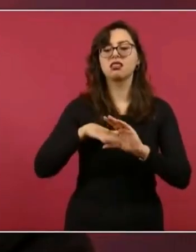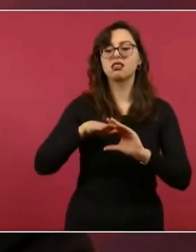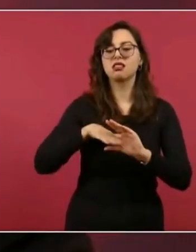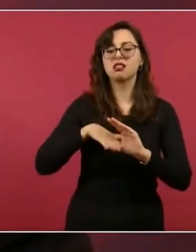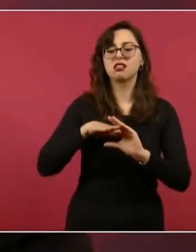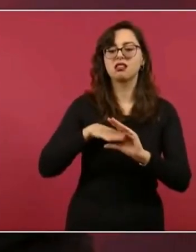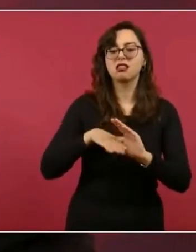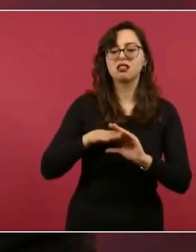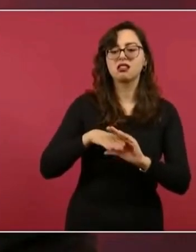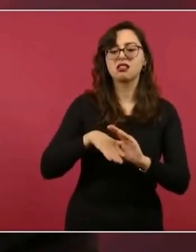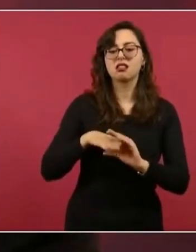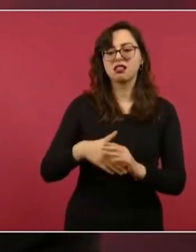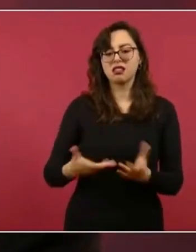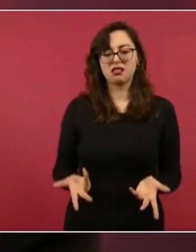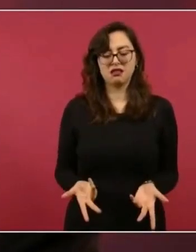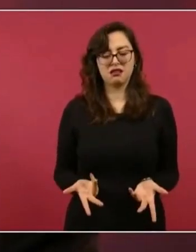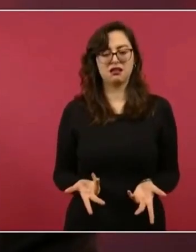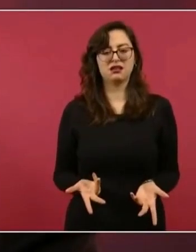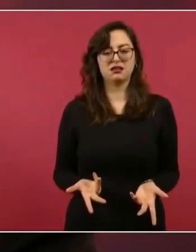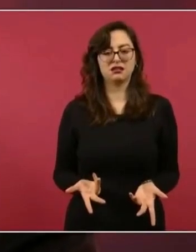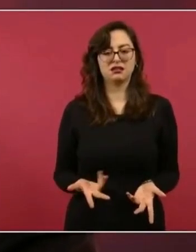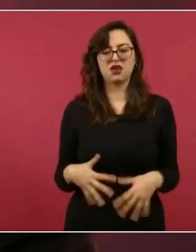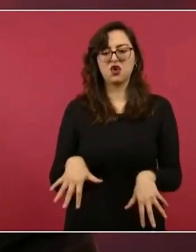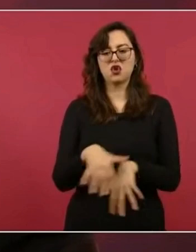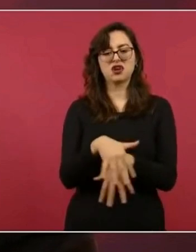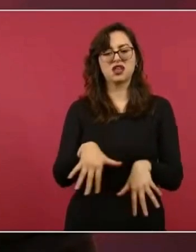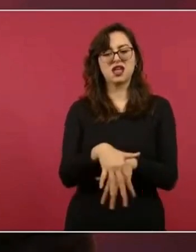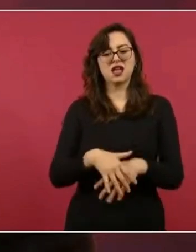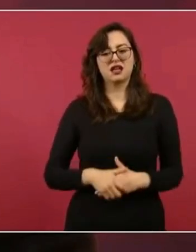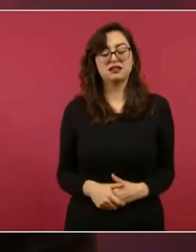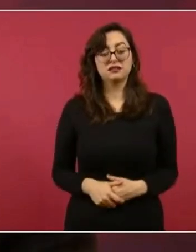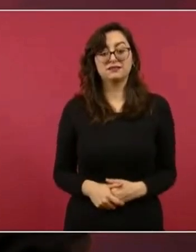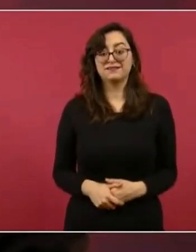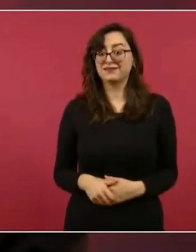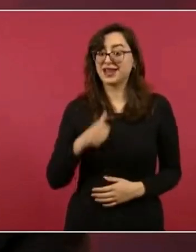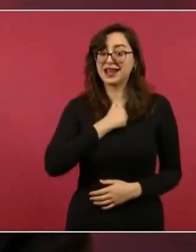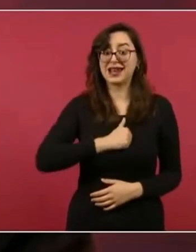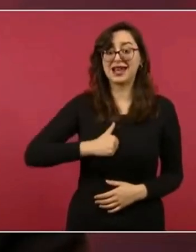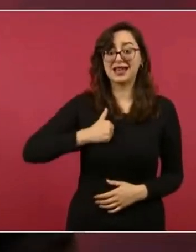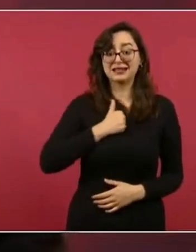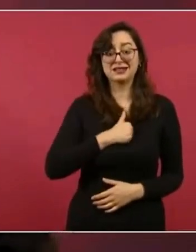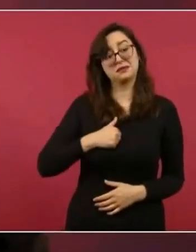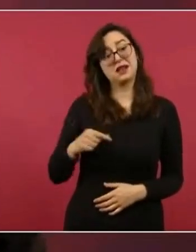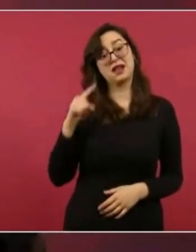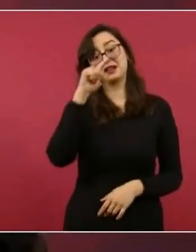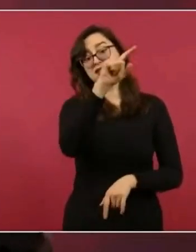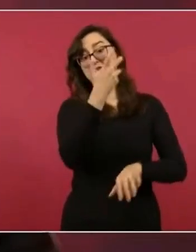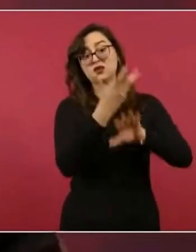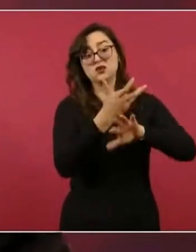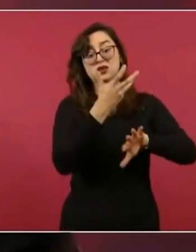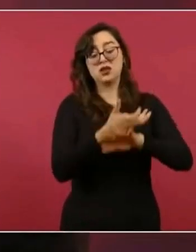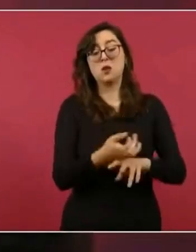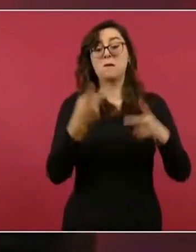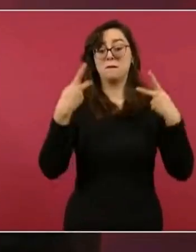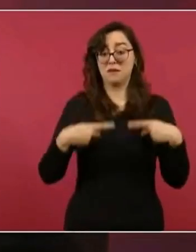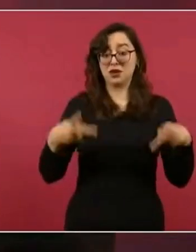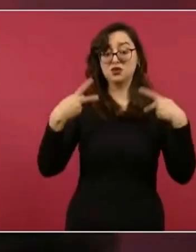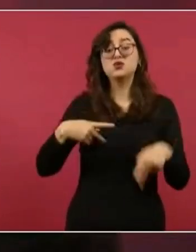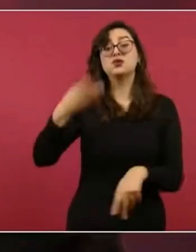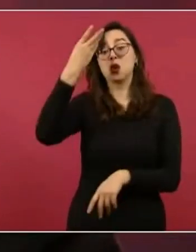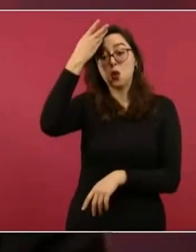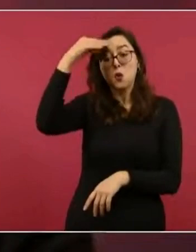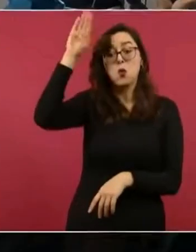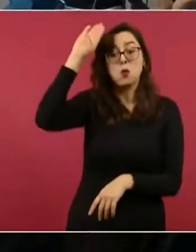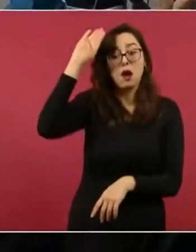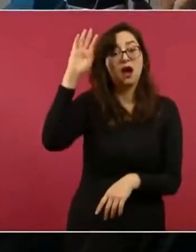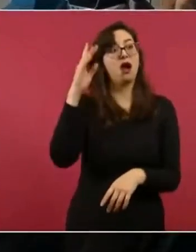porque hay cubanos en Estados Unidos, dirigentes que llegan a ser hasta